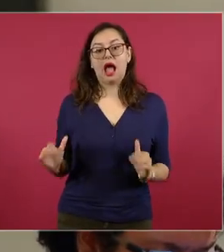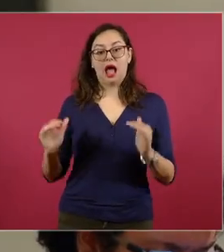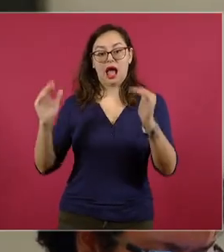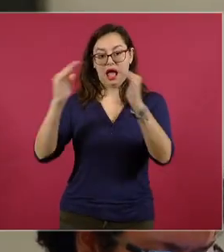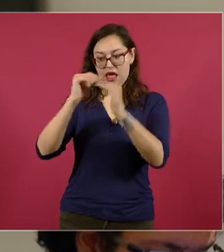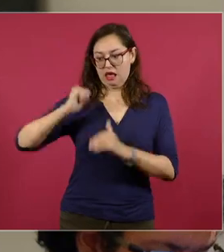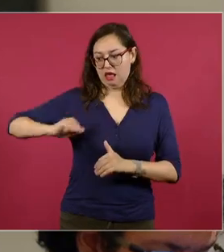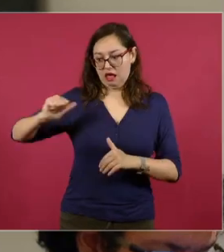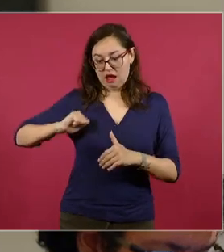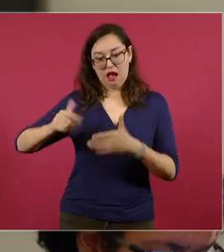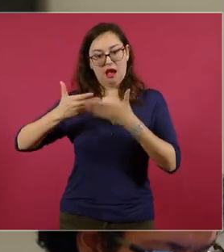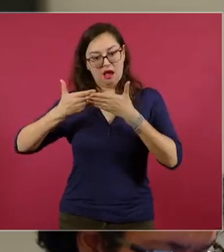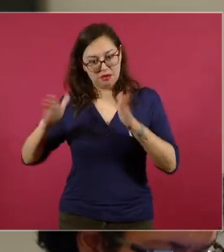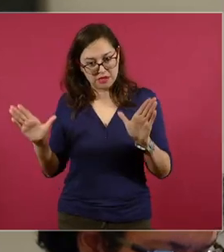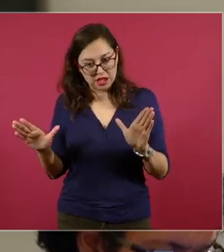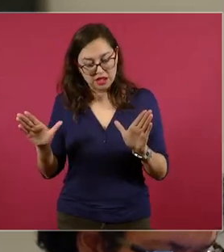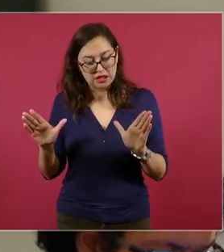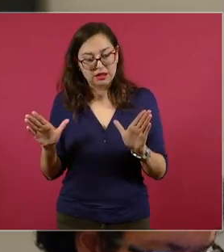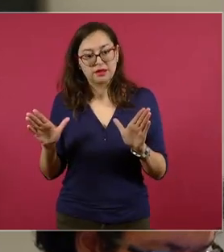lo de las